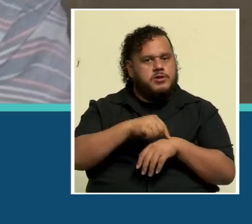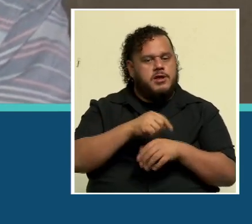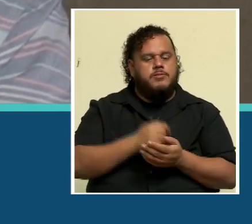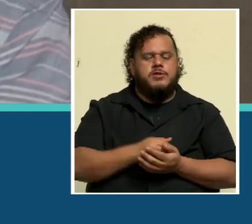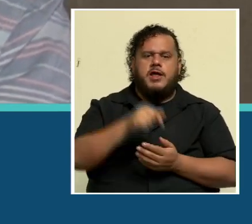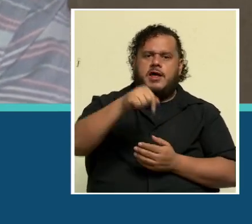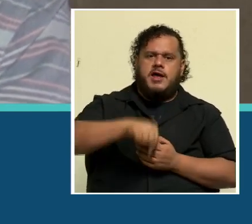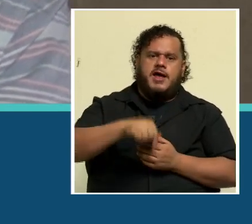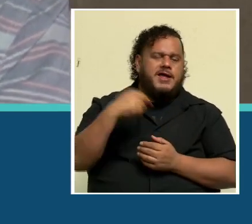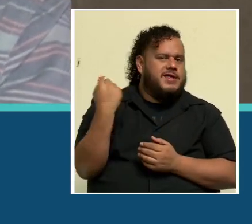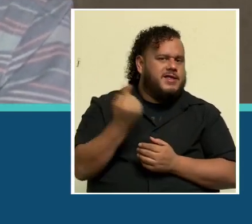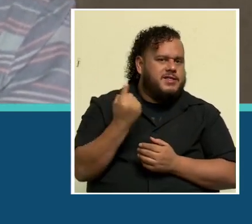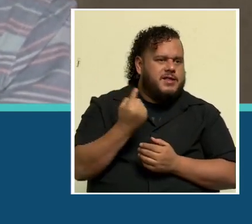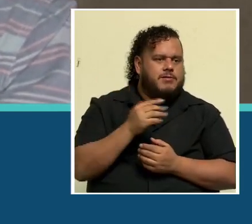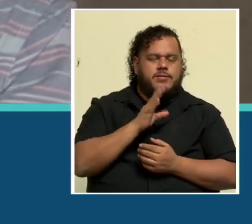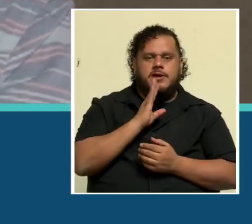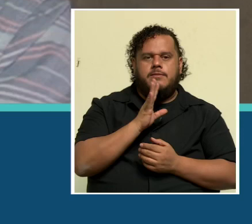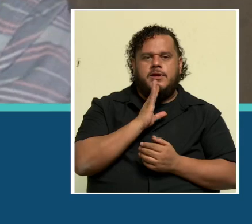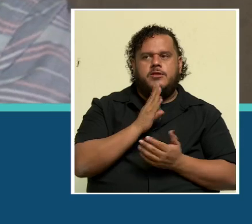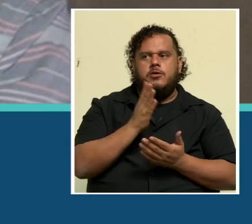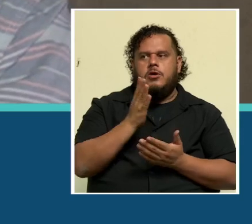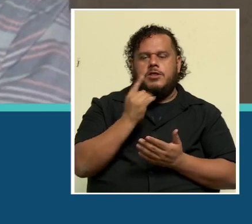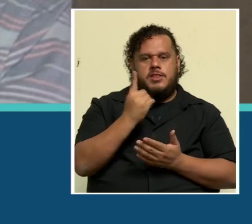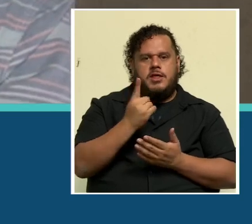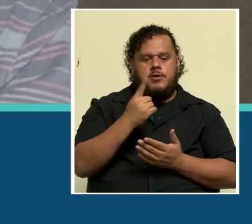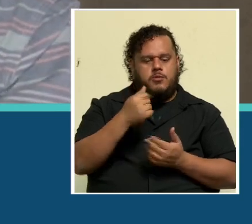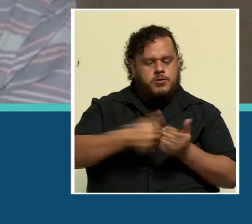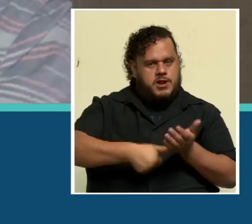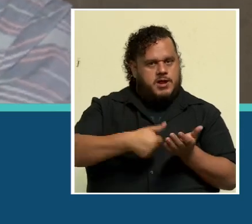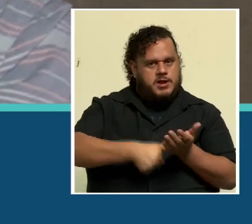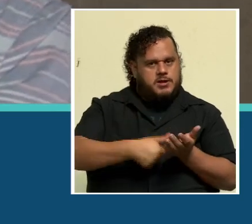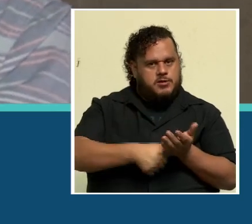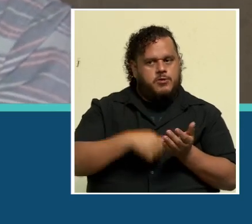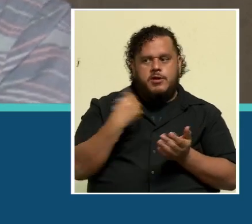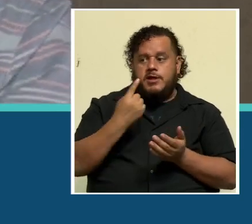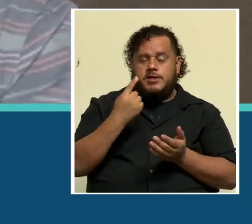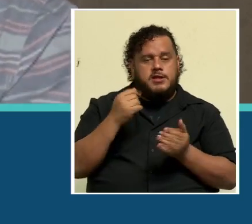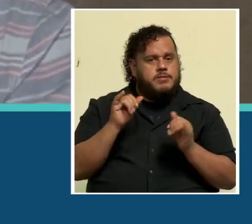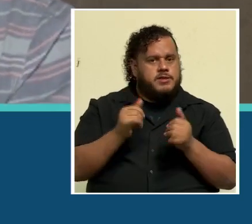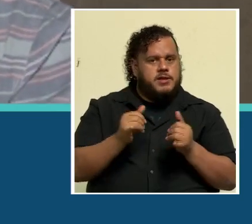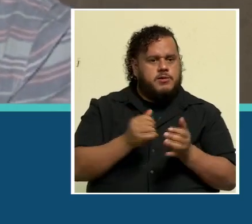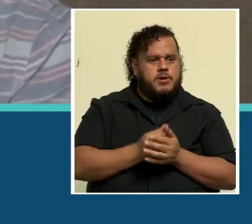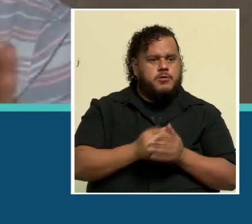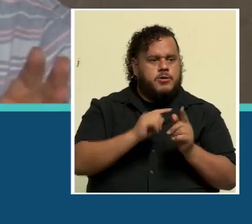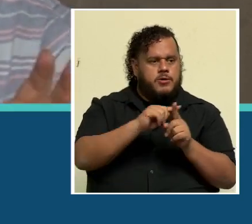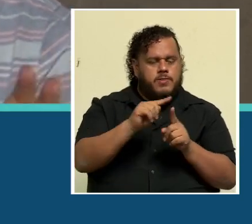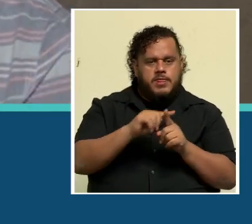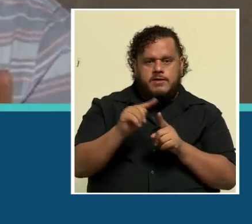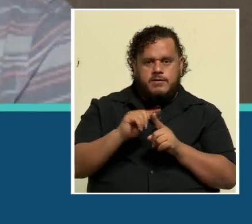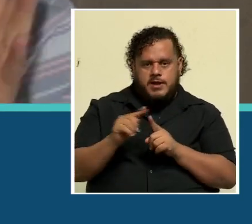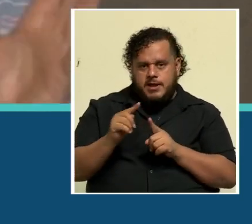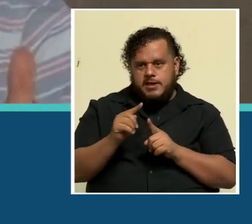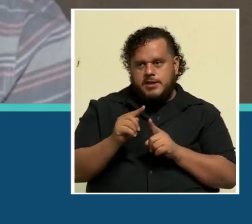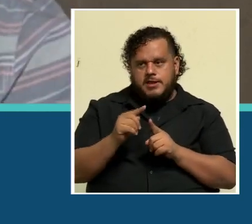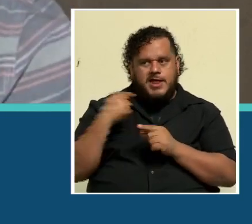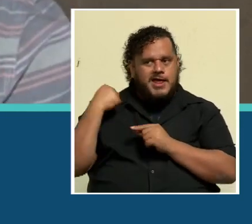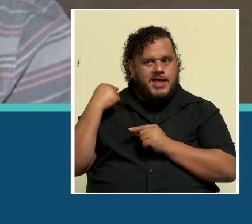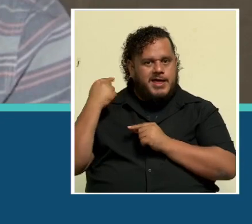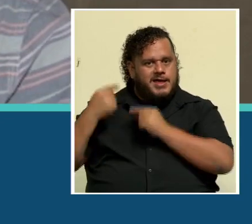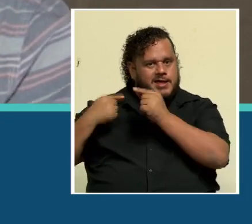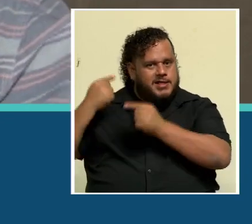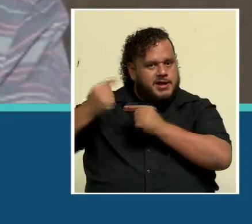Aquí siempre digamos, en términos de una elección, siempre están en juego diferencias, digamos,